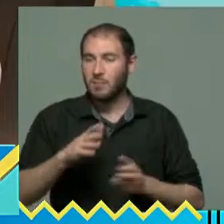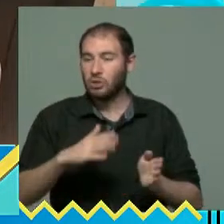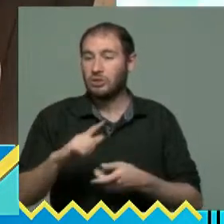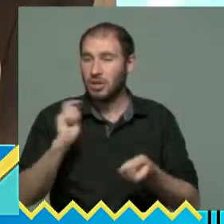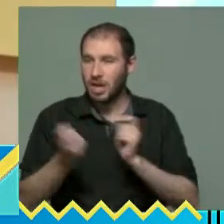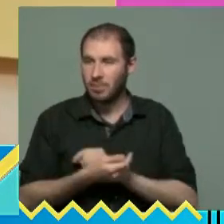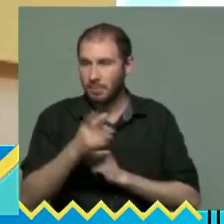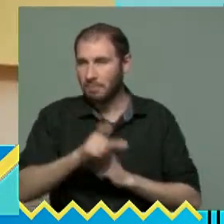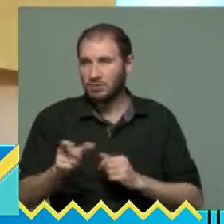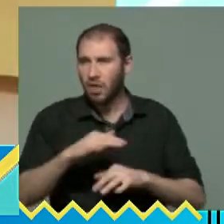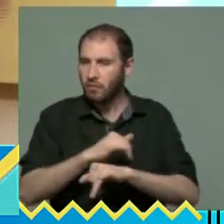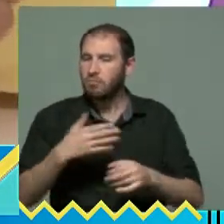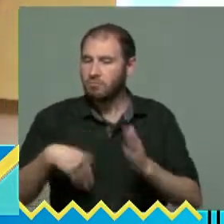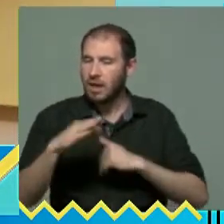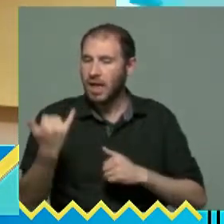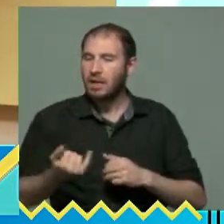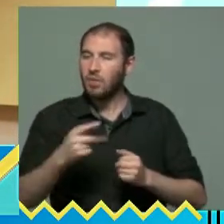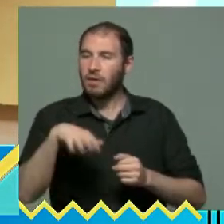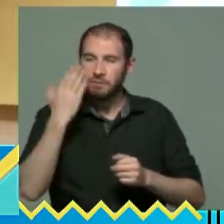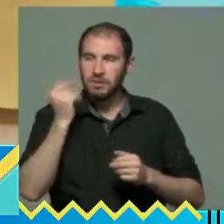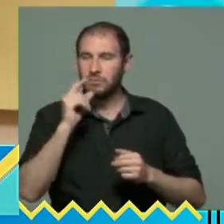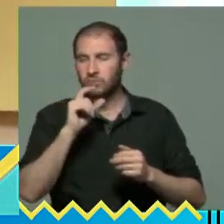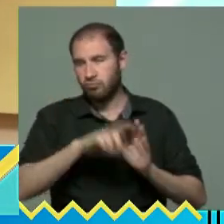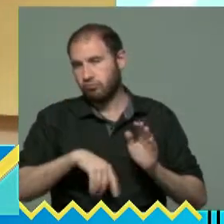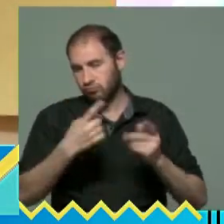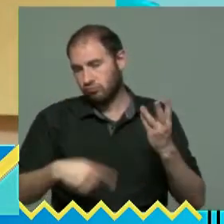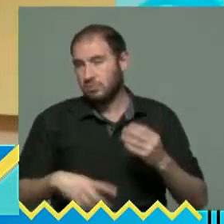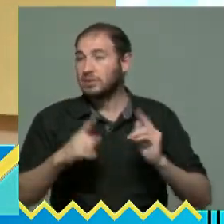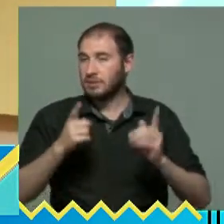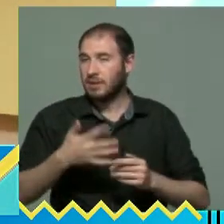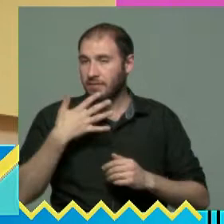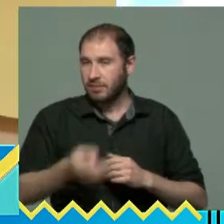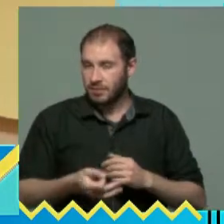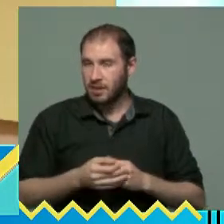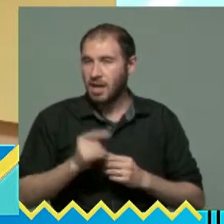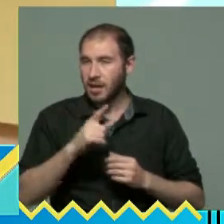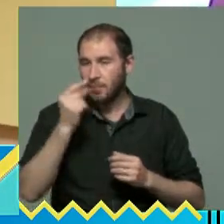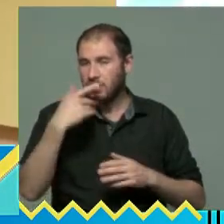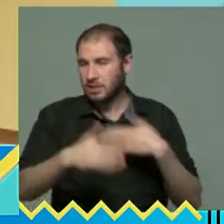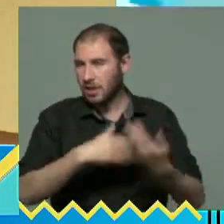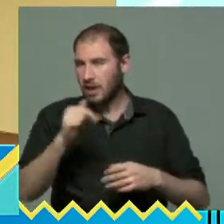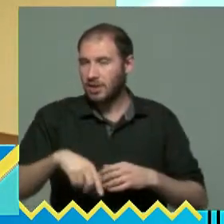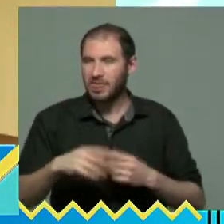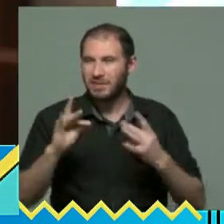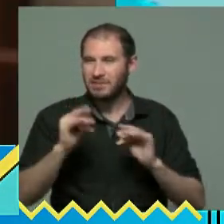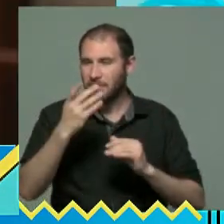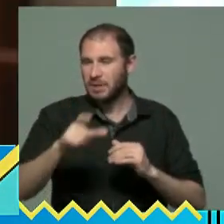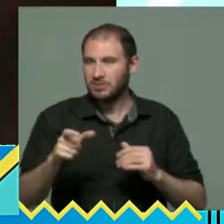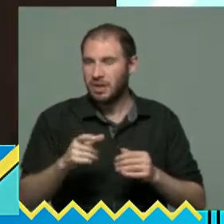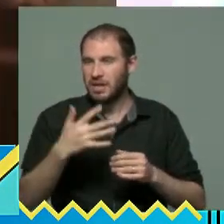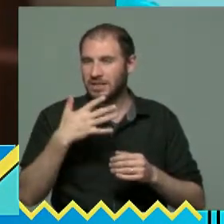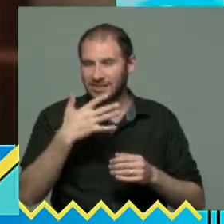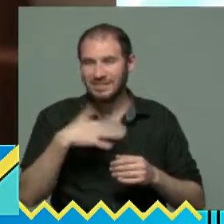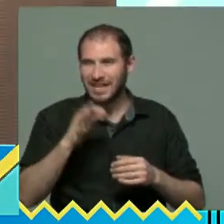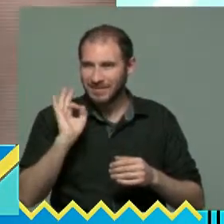Hoy la gente está mucho más informada a través de las redes sociales, cosa que también es cierto que es otra manera de hacer la política. Hoy ya es muy difícil que la gente no se entere de las cosas